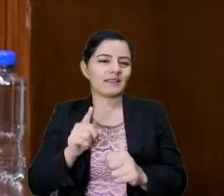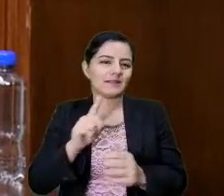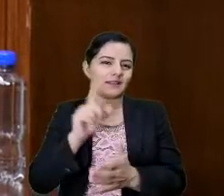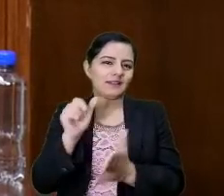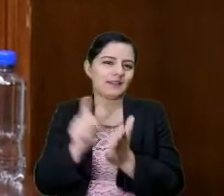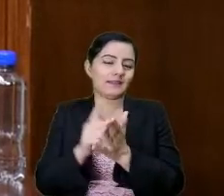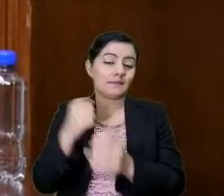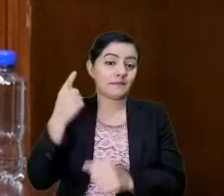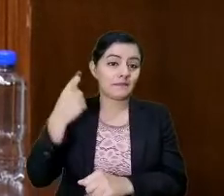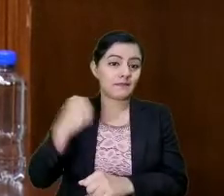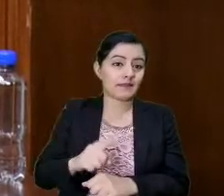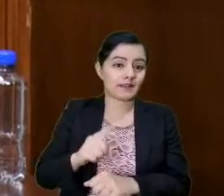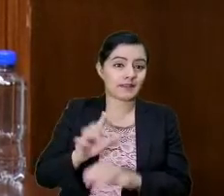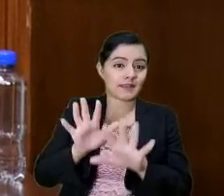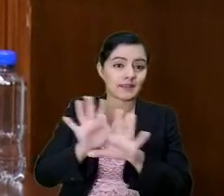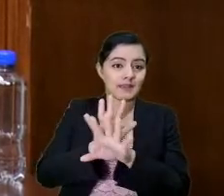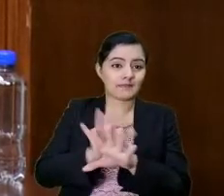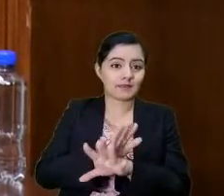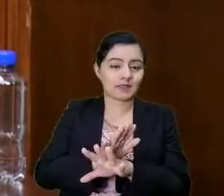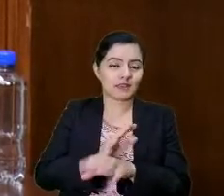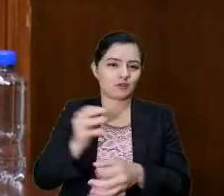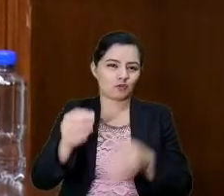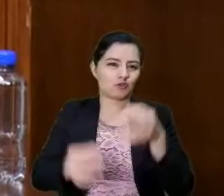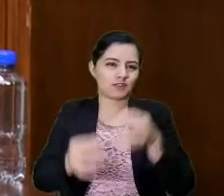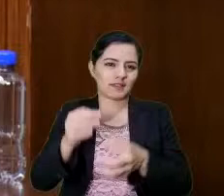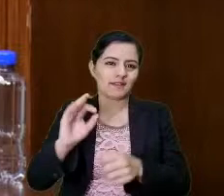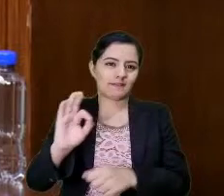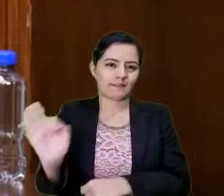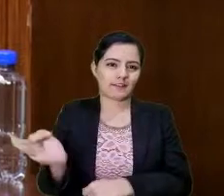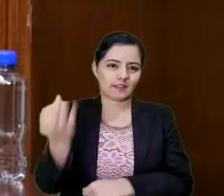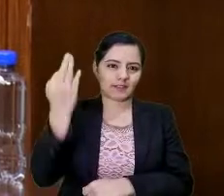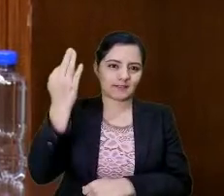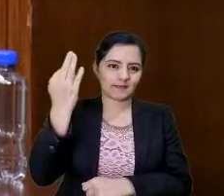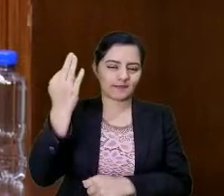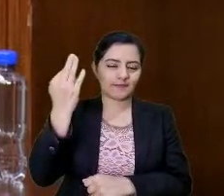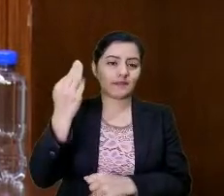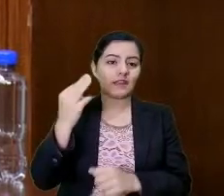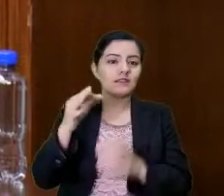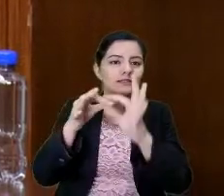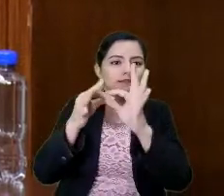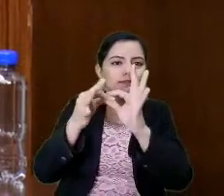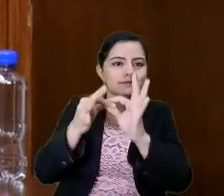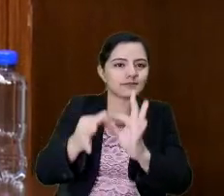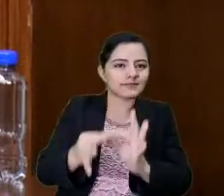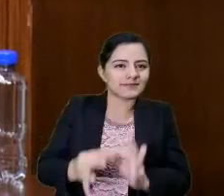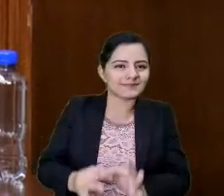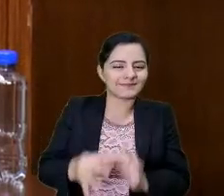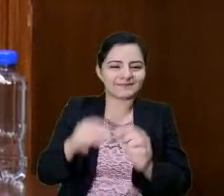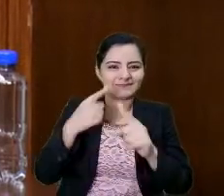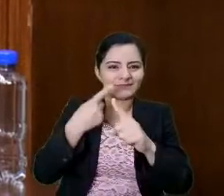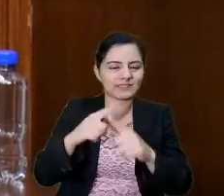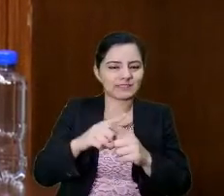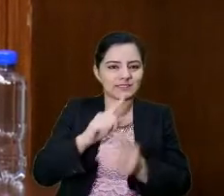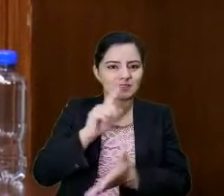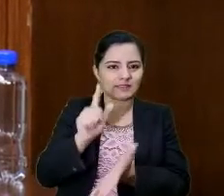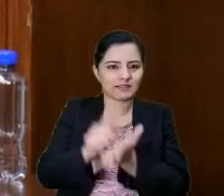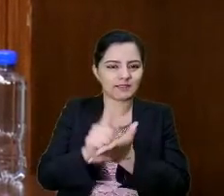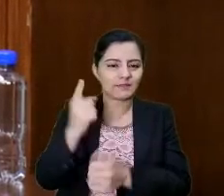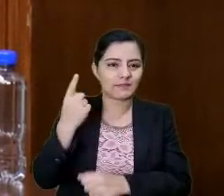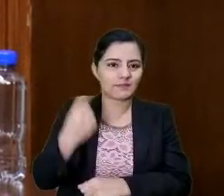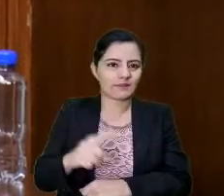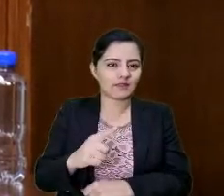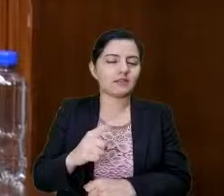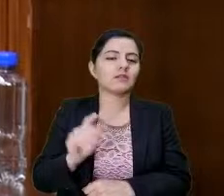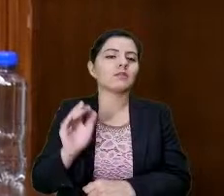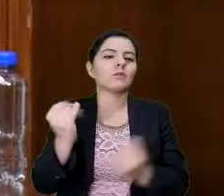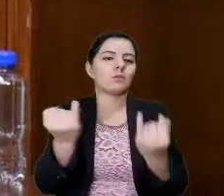la reforma judicial federal, homologando algunos preceptos legales y armonizando